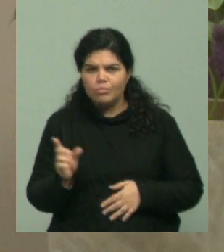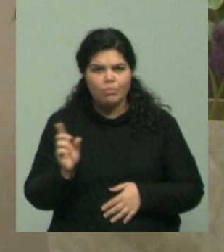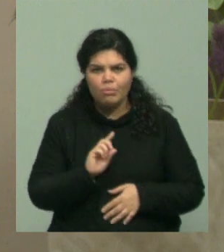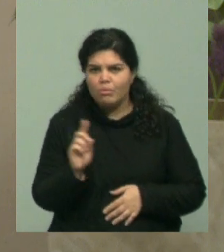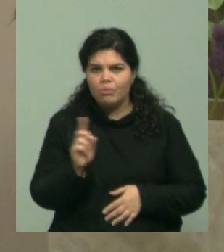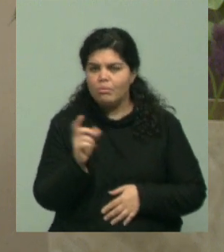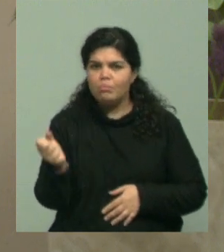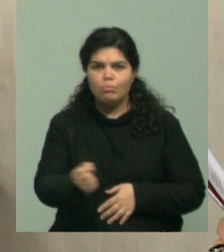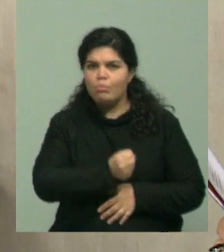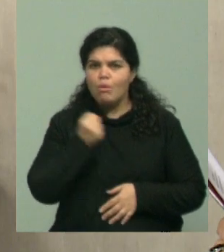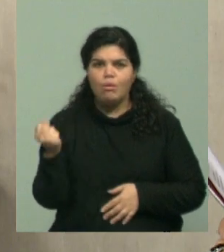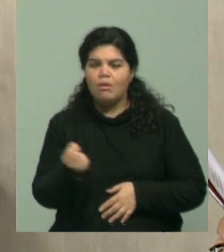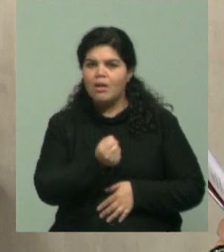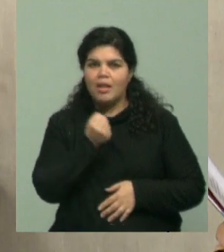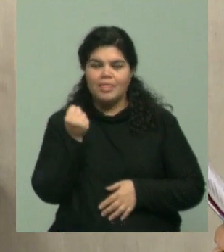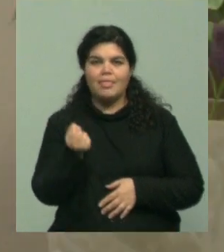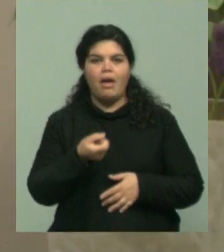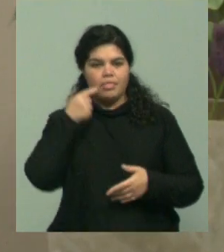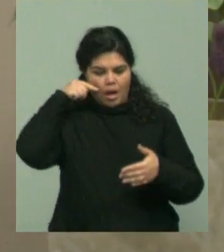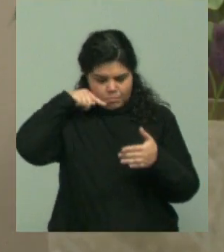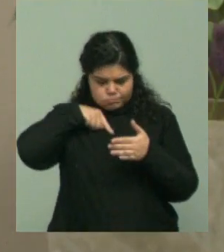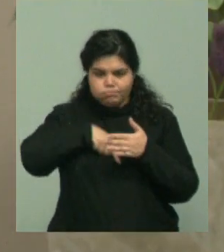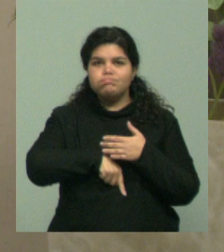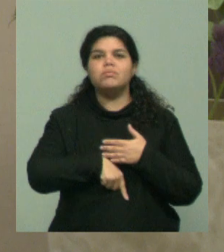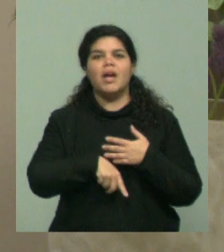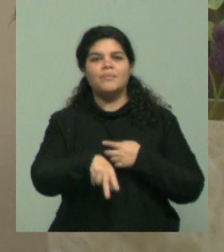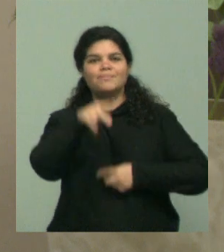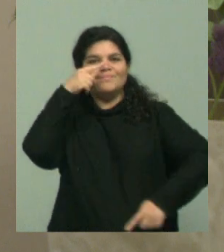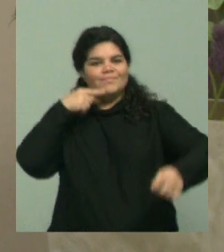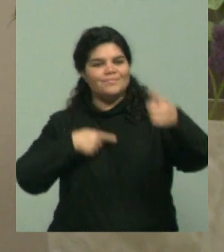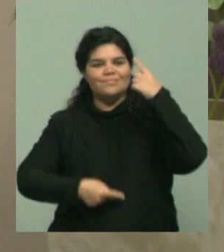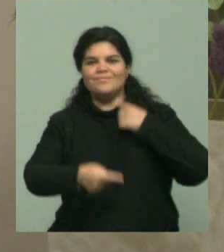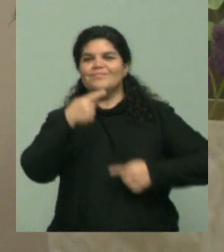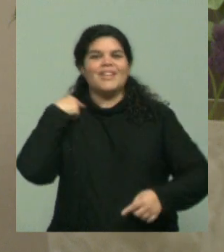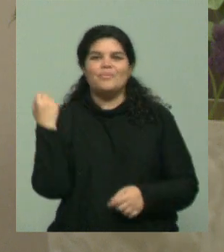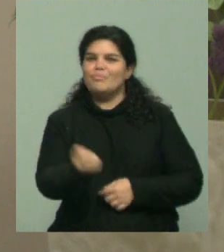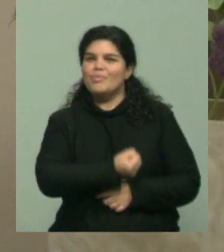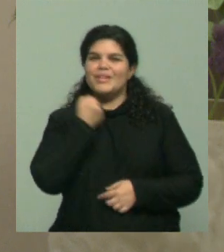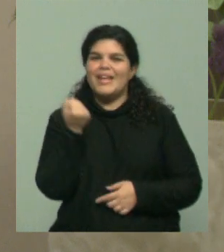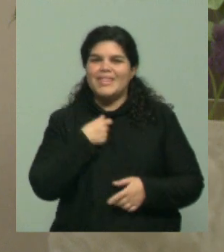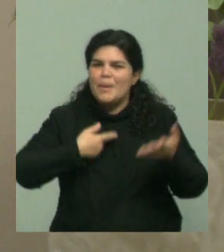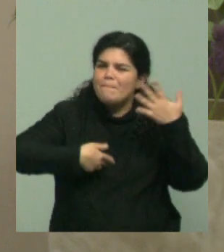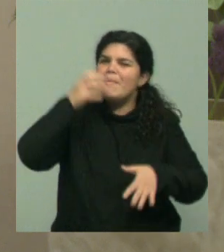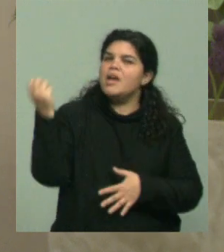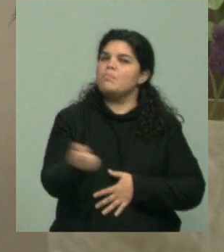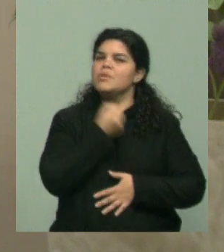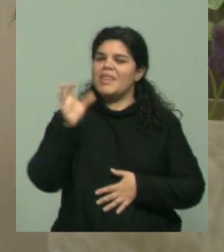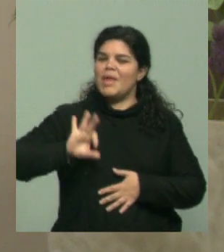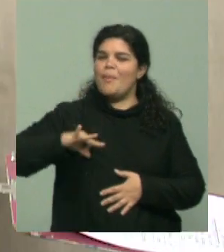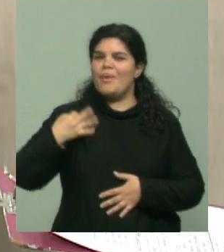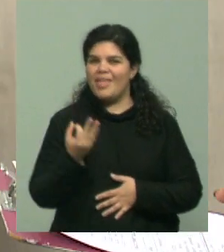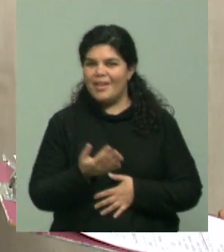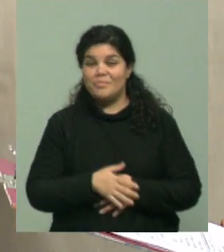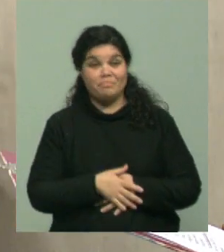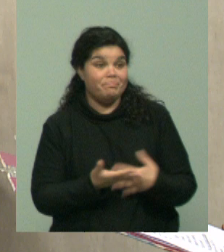el yoga ustedes lo instauran esto de que nos baja, pero la respiración es como la clave para todos. Deberíamos entenderlo así, ¿no? Sí, tal cual. Mira, yo